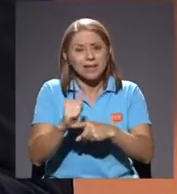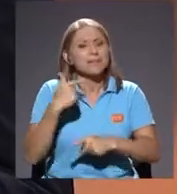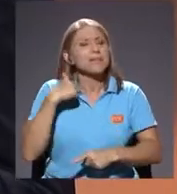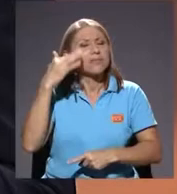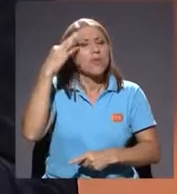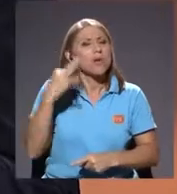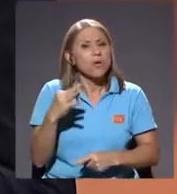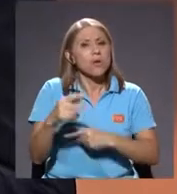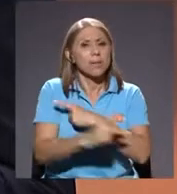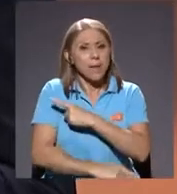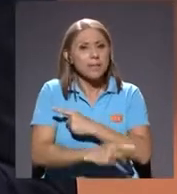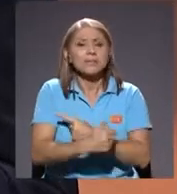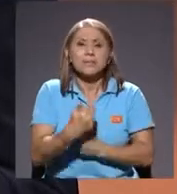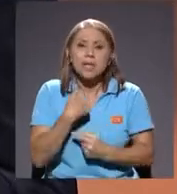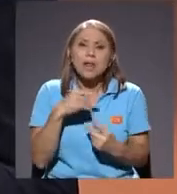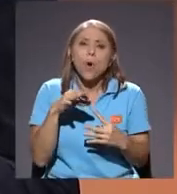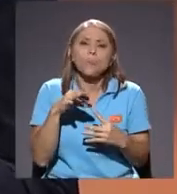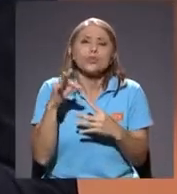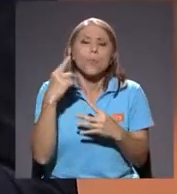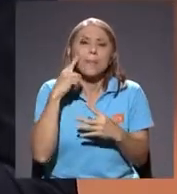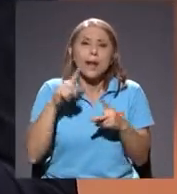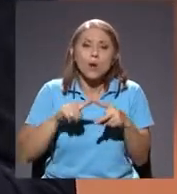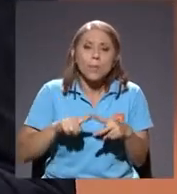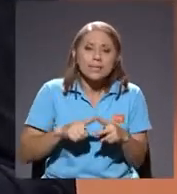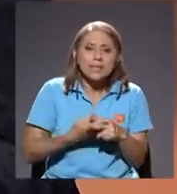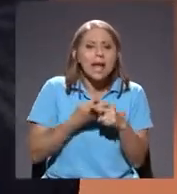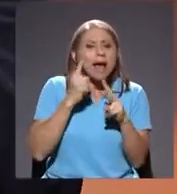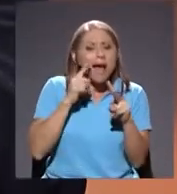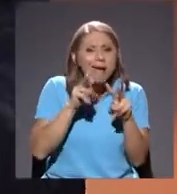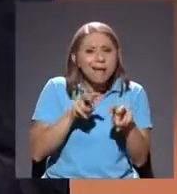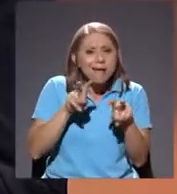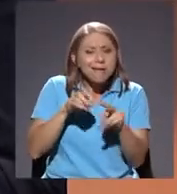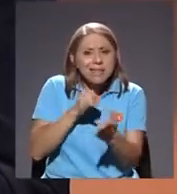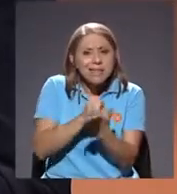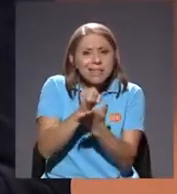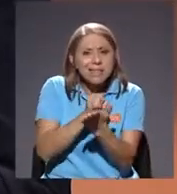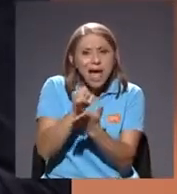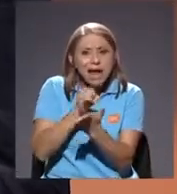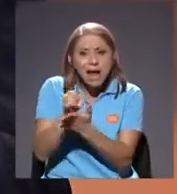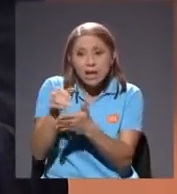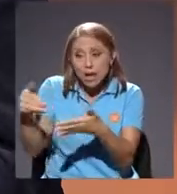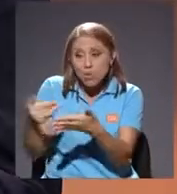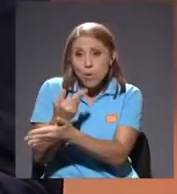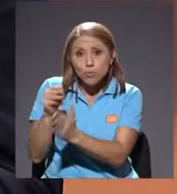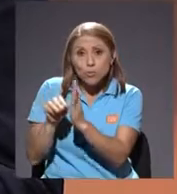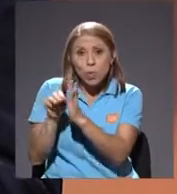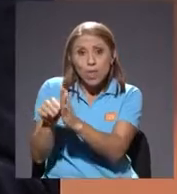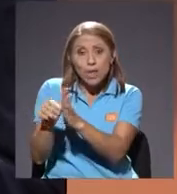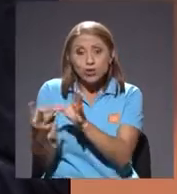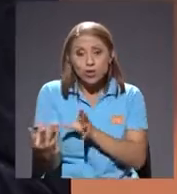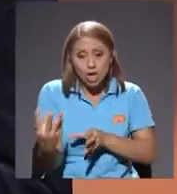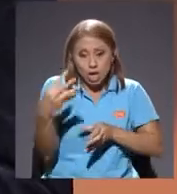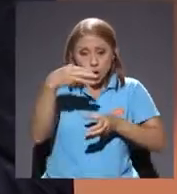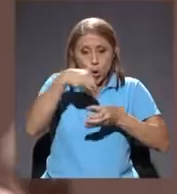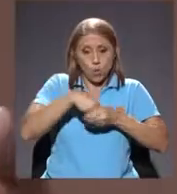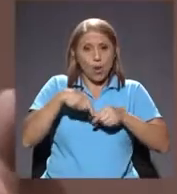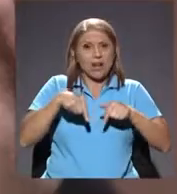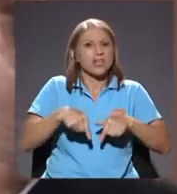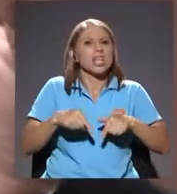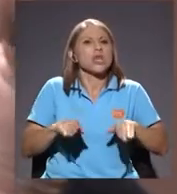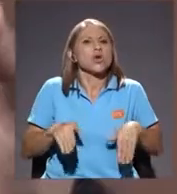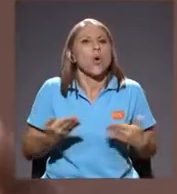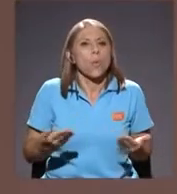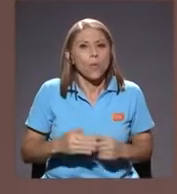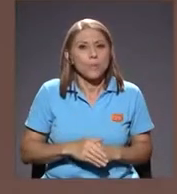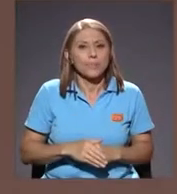el país tiene una opción para comenzar a indagar cómo incorporar esos nuevos modelos en en lo que viene claro que